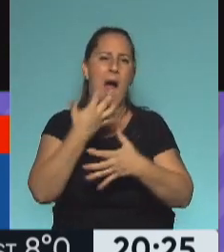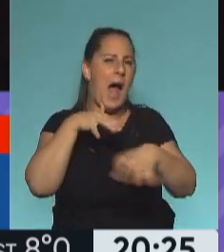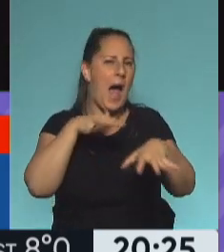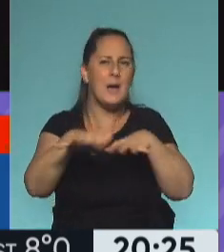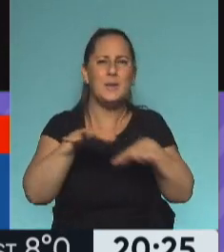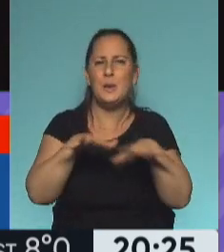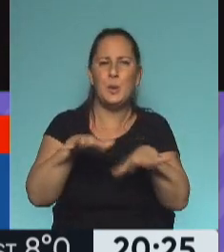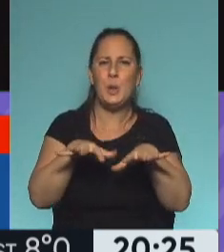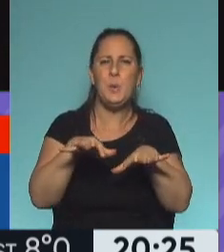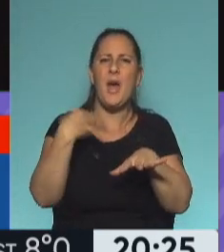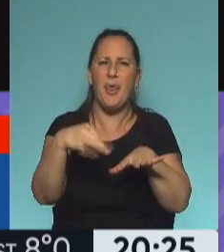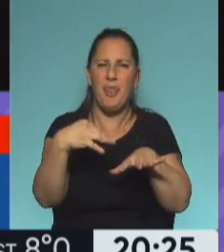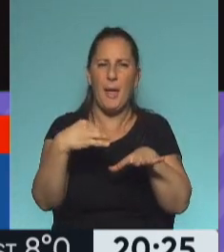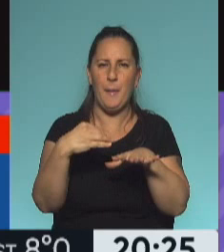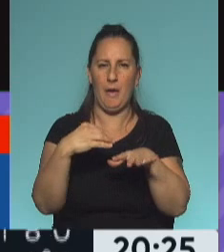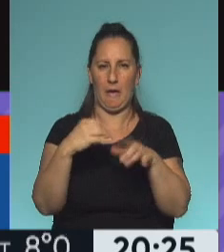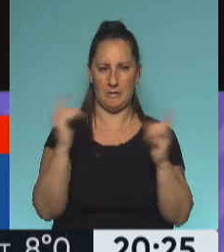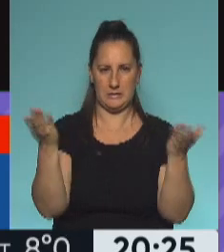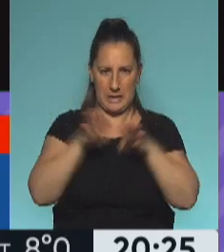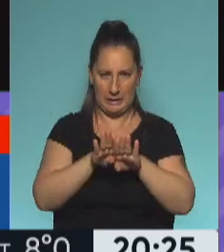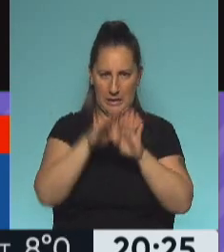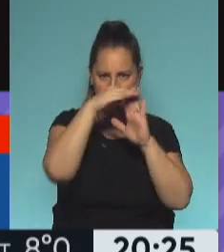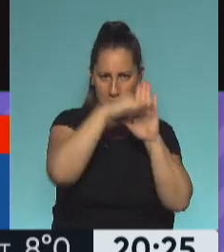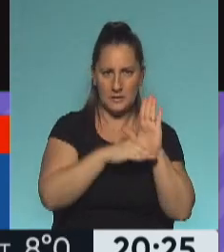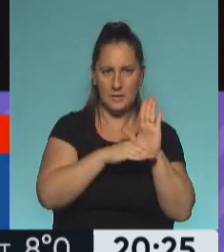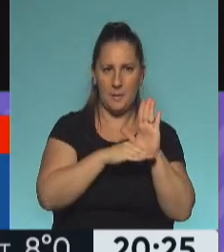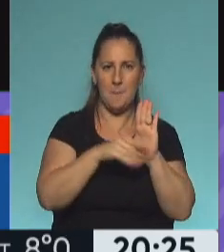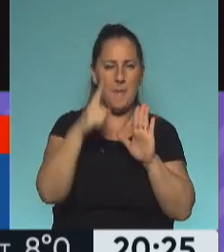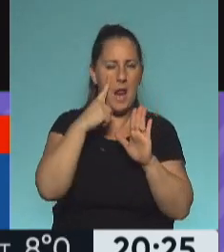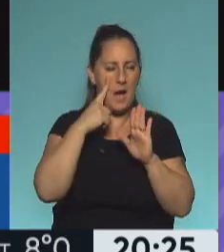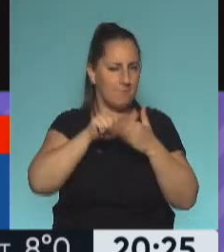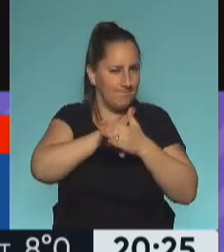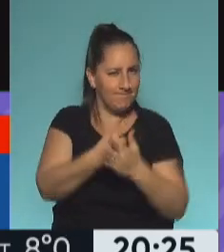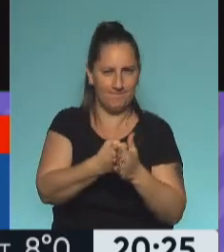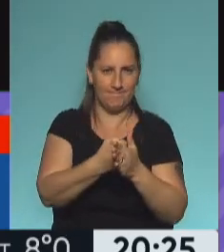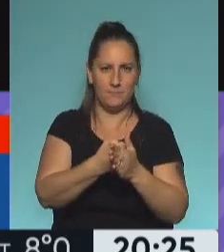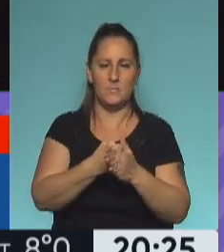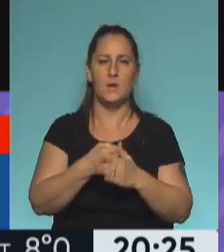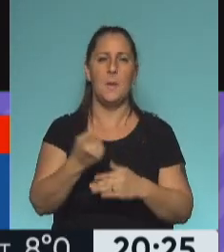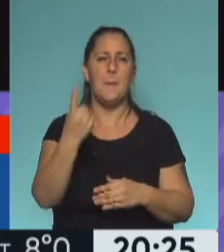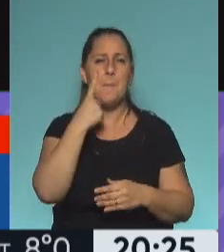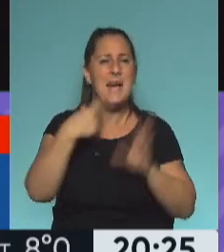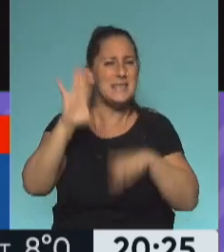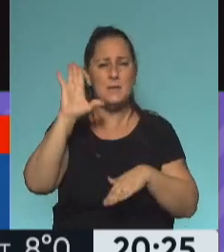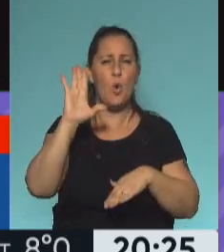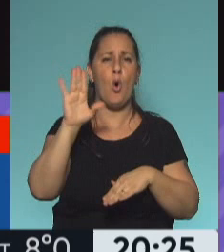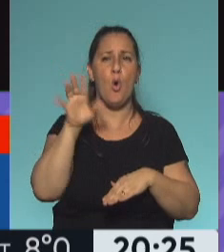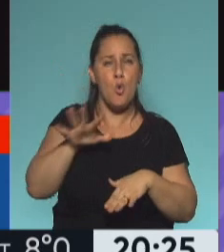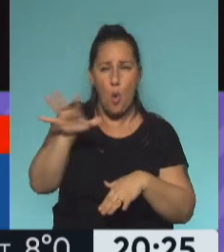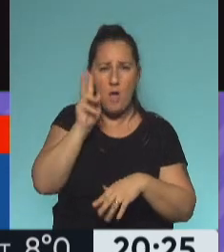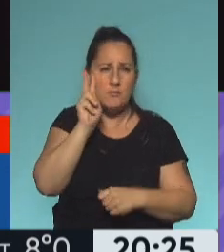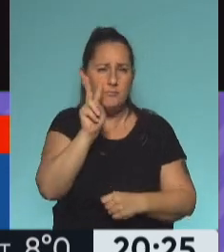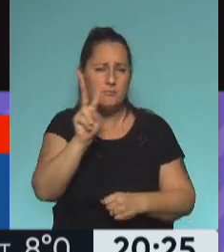actividades que deben ser restringidas para tener un efecto máximo. El máximo efecto se observó en esos